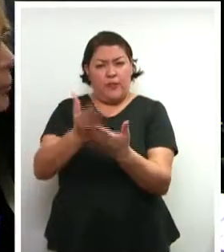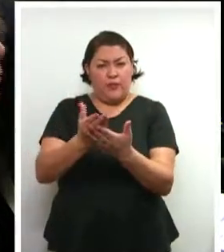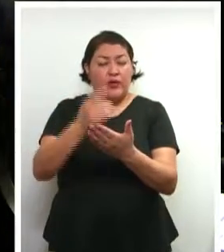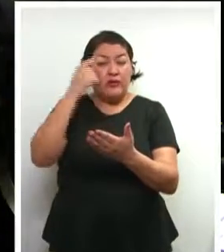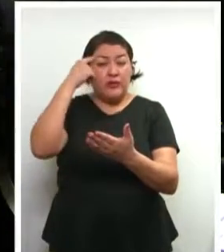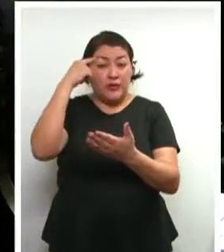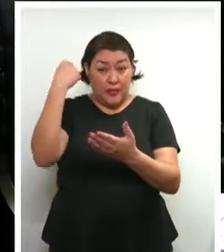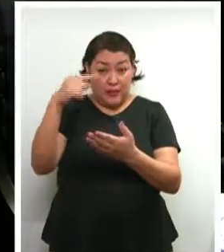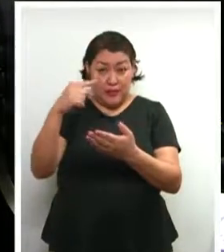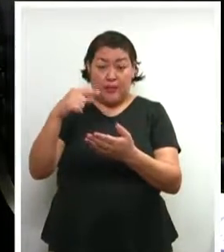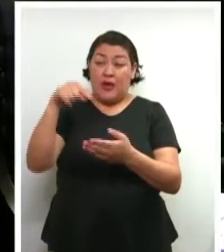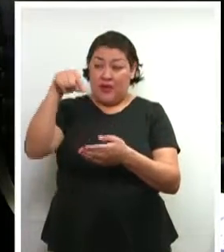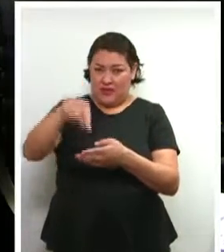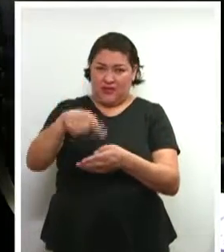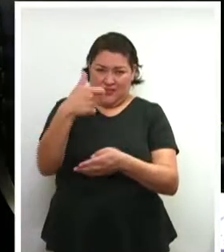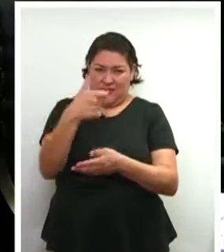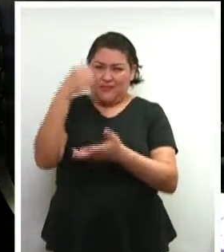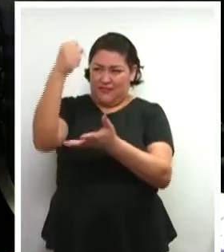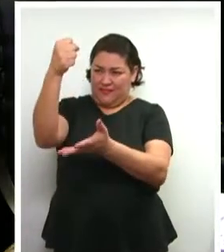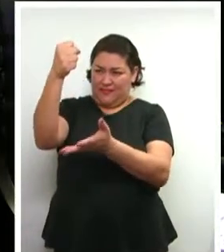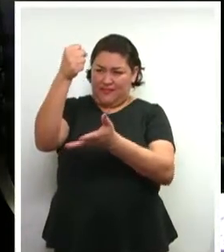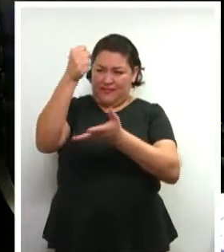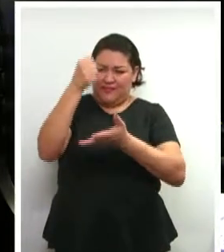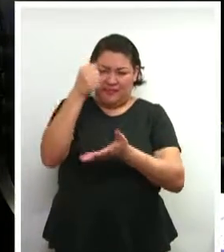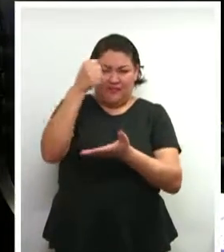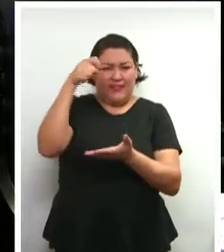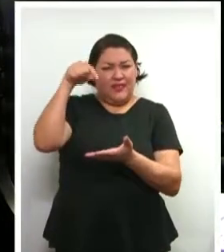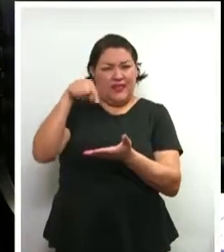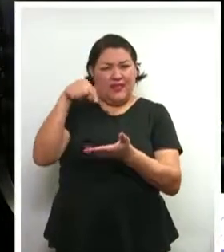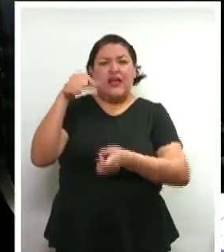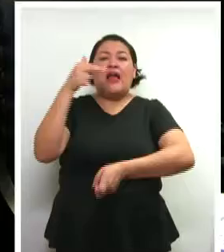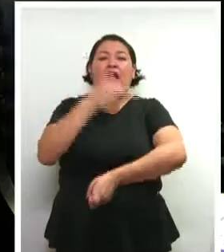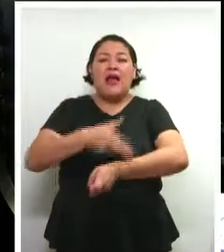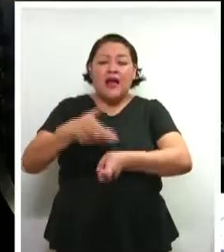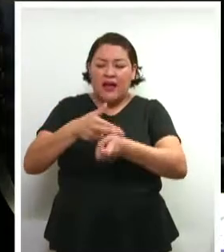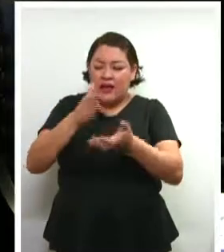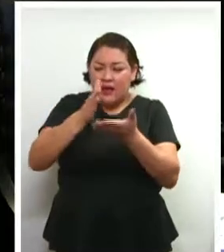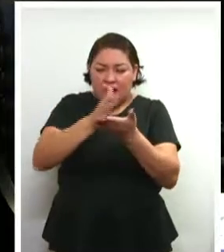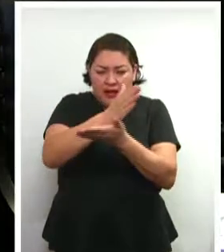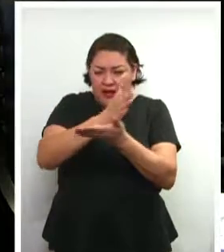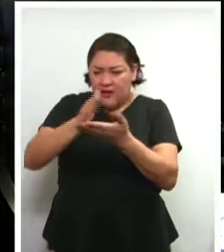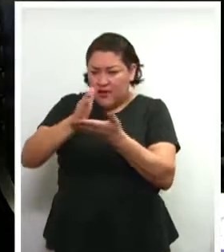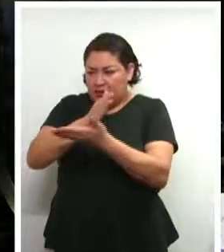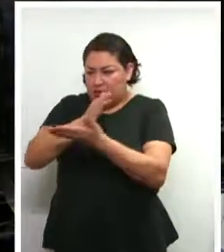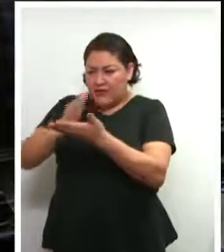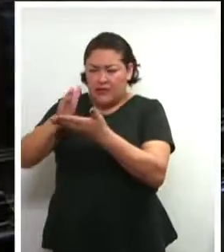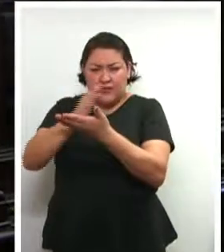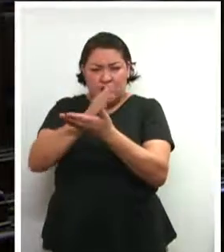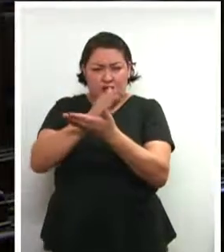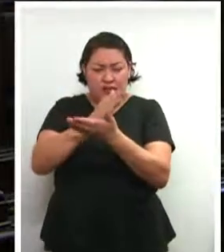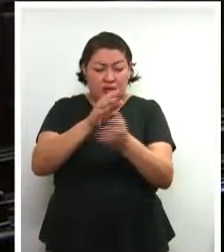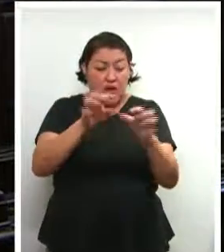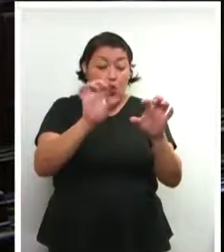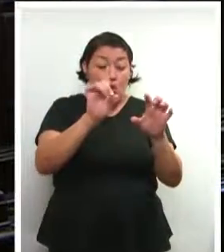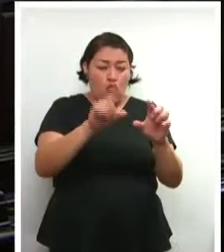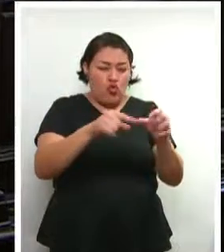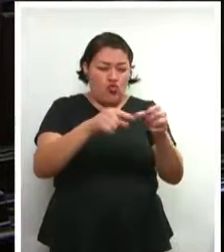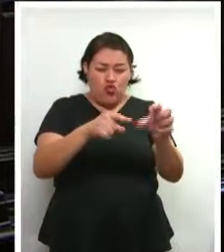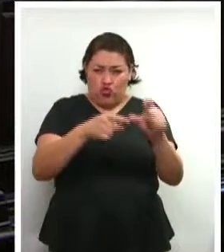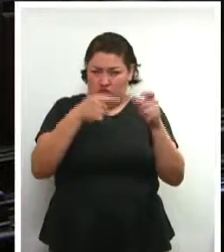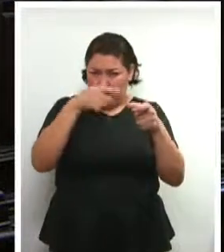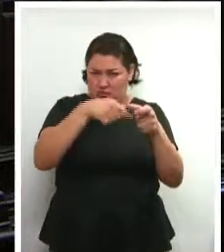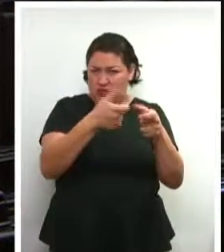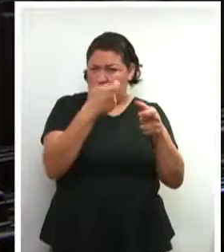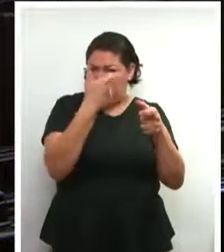de egresos de la ciudad haya una clasificación de gasto que atienda fórmulas o sistemas